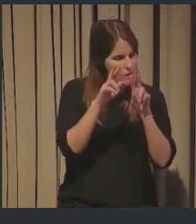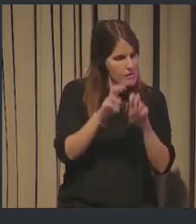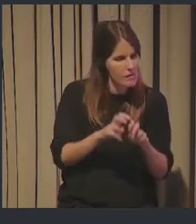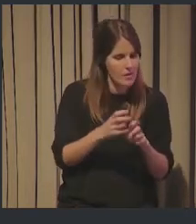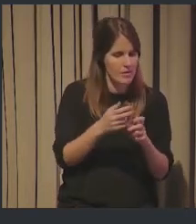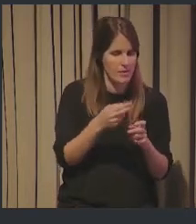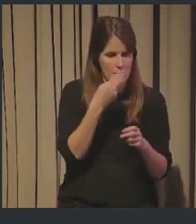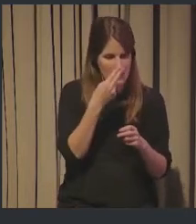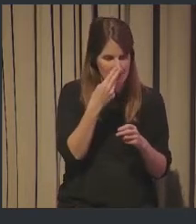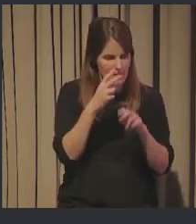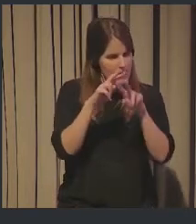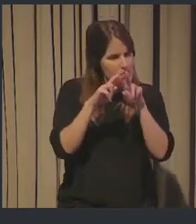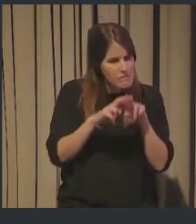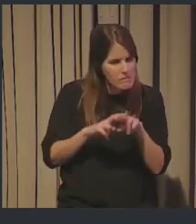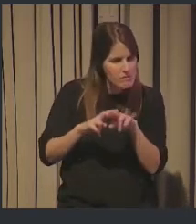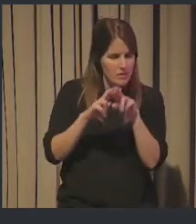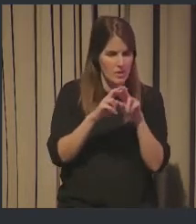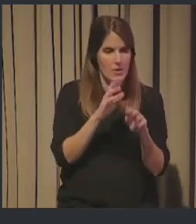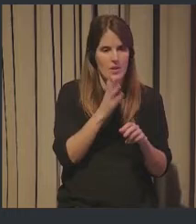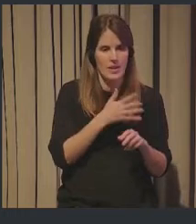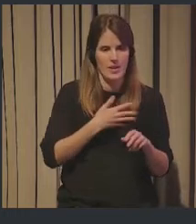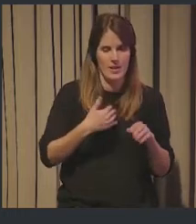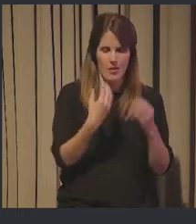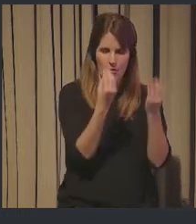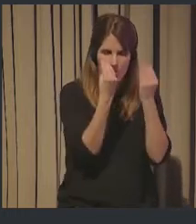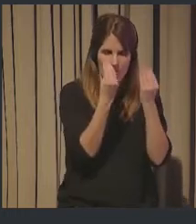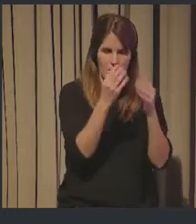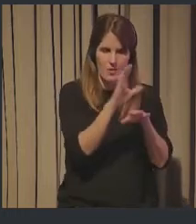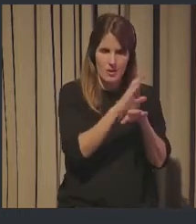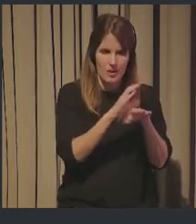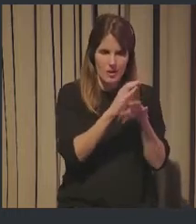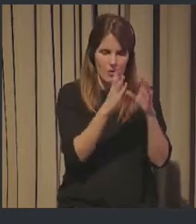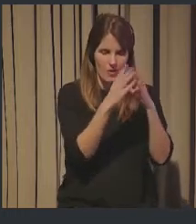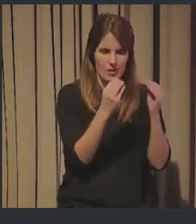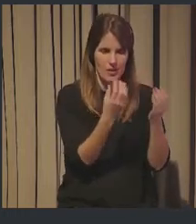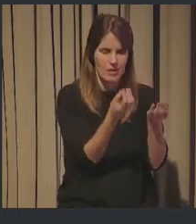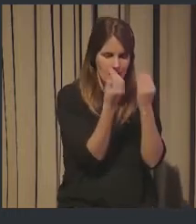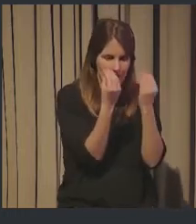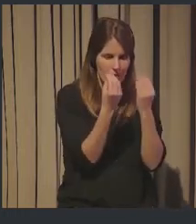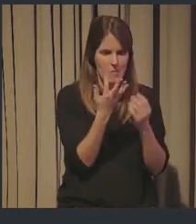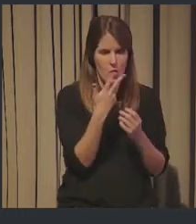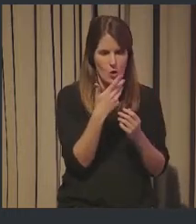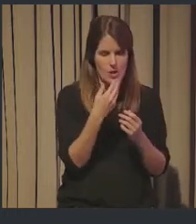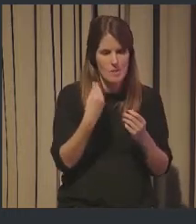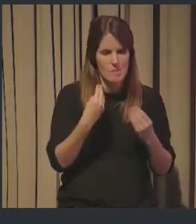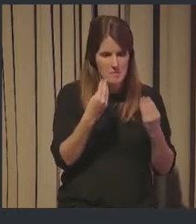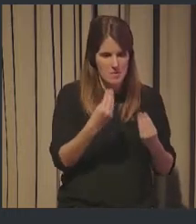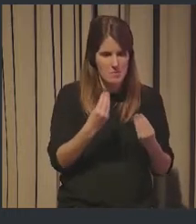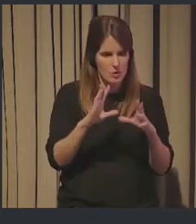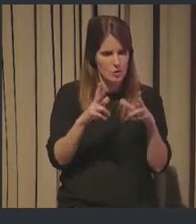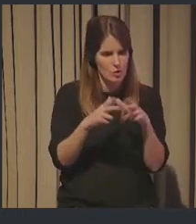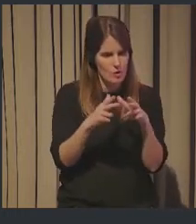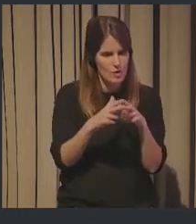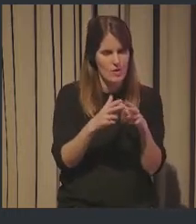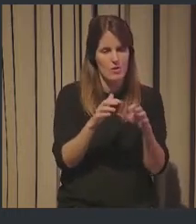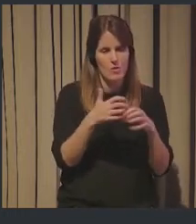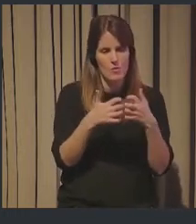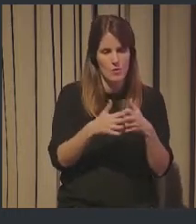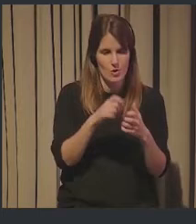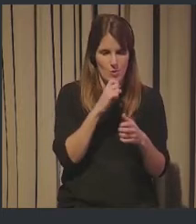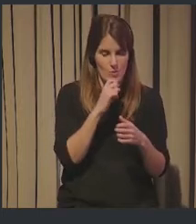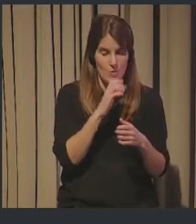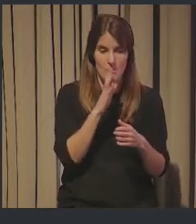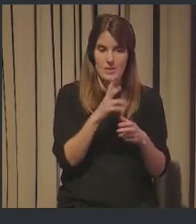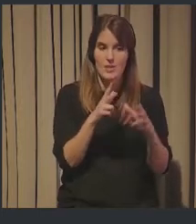una carrera que me permitiera aprenderlo, conocerlo, y empecé a estudiar el cambio